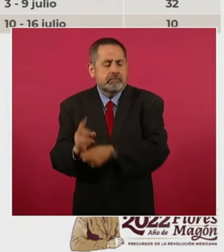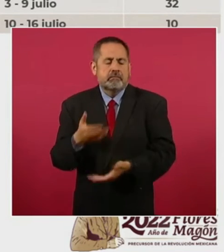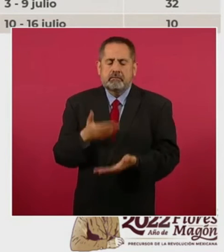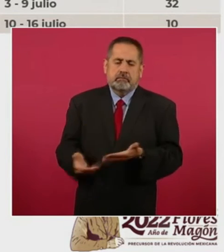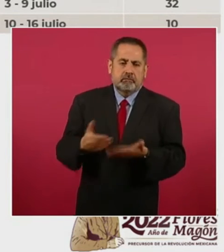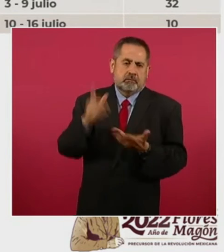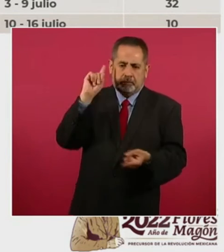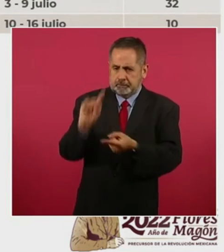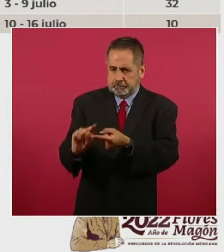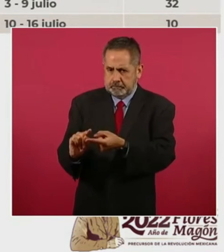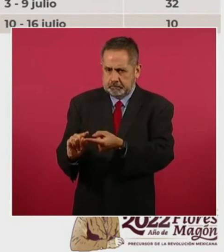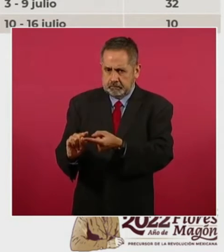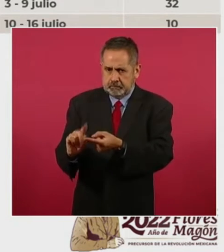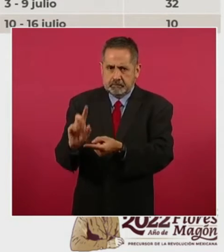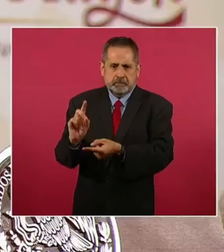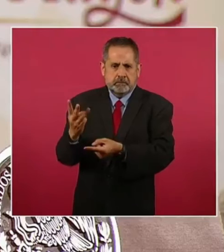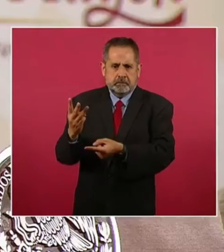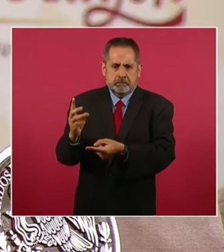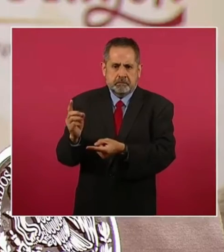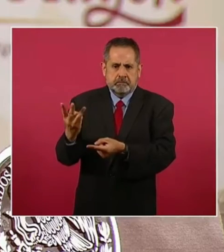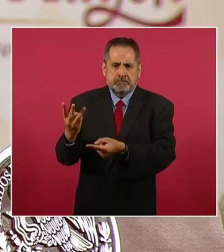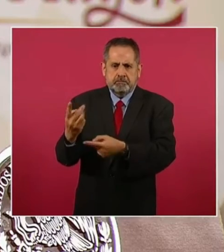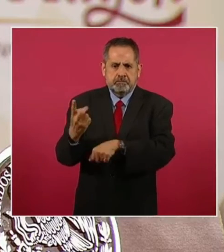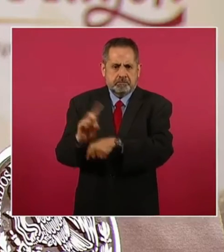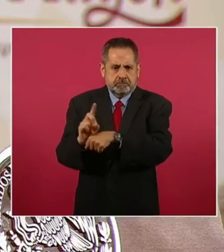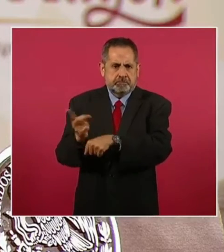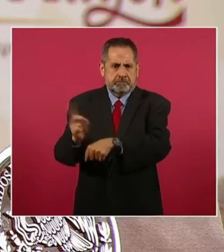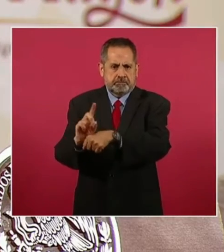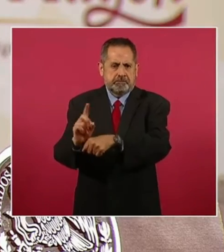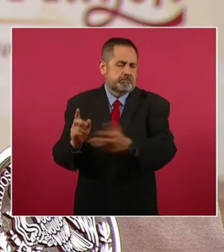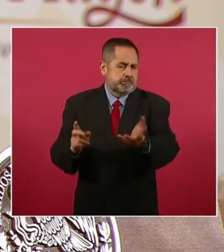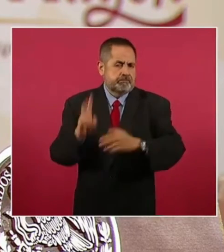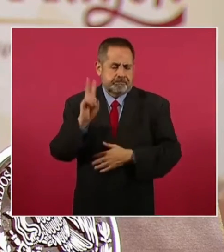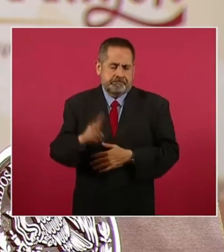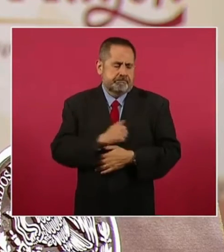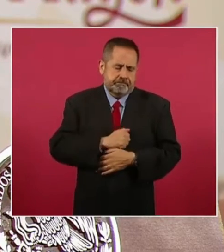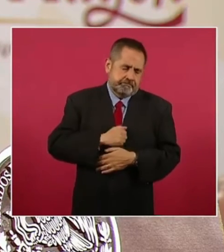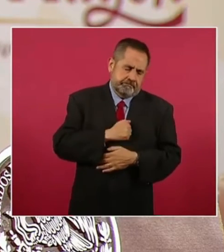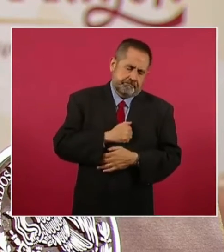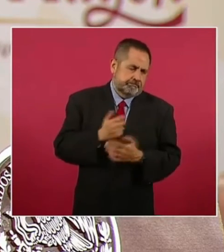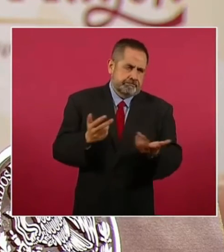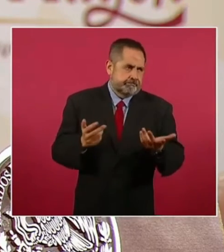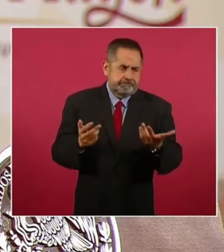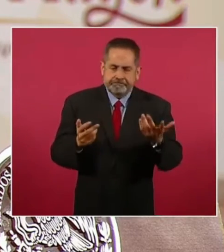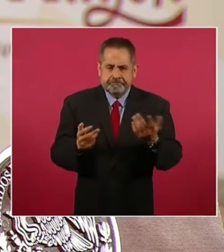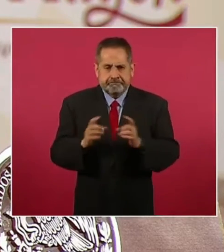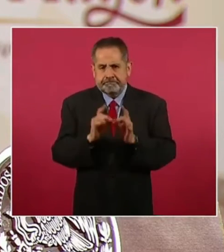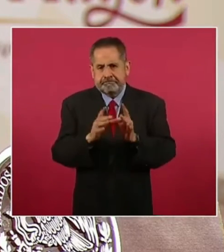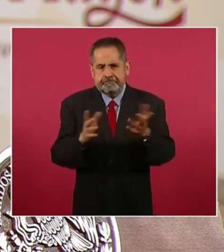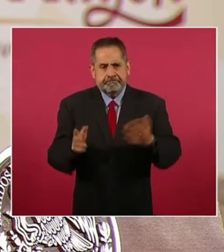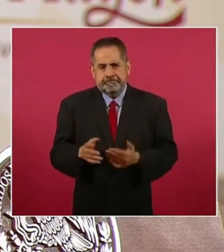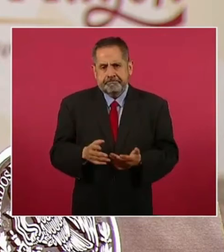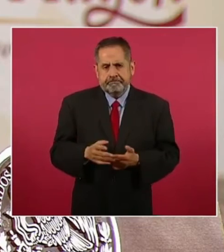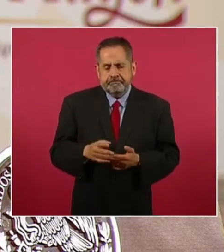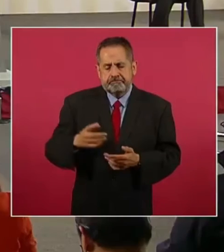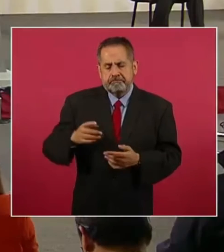estamos teniendo estas 33 en promedio. Cada una de ellas siempre lamentable, esto no hay ninguna duda